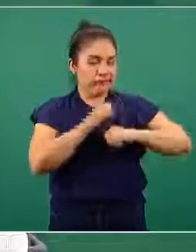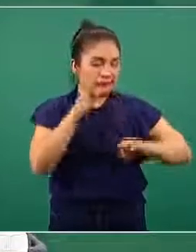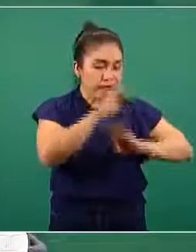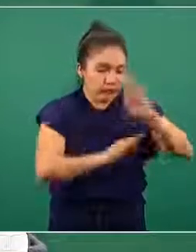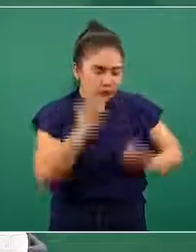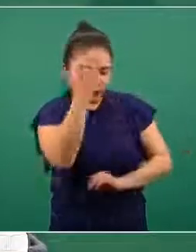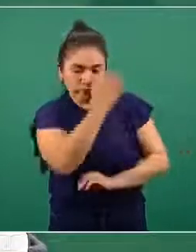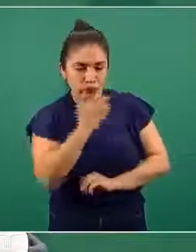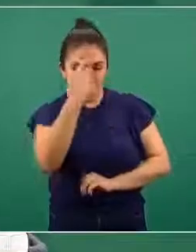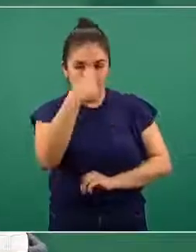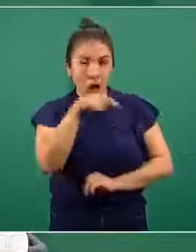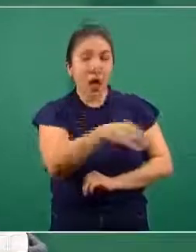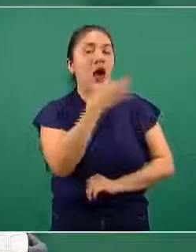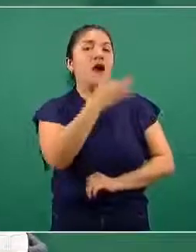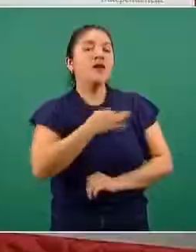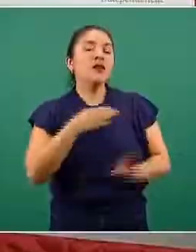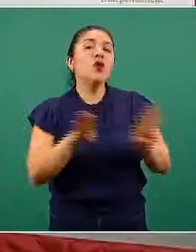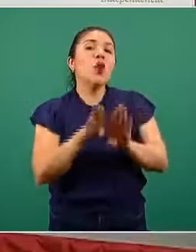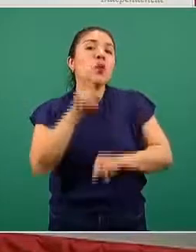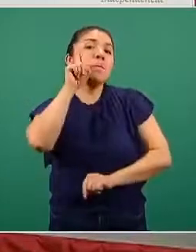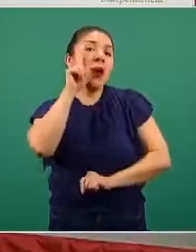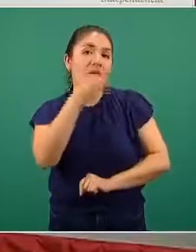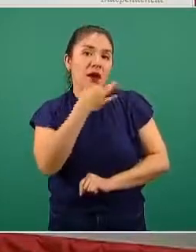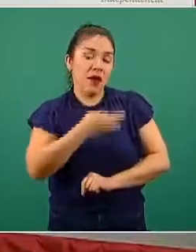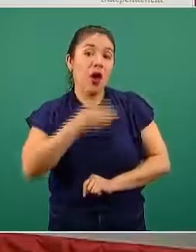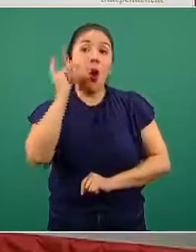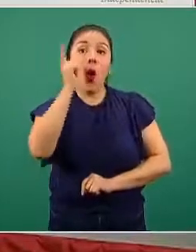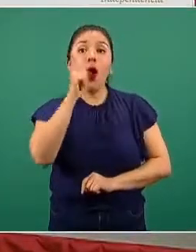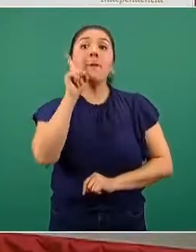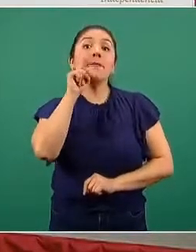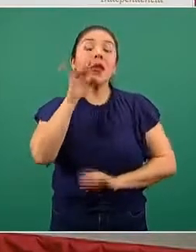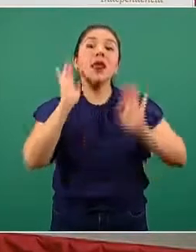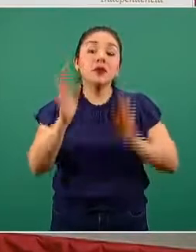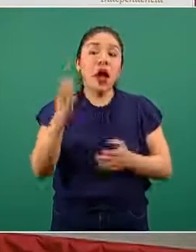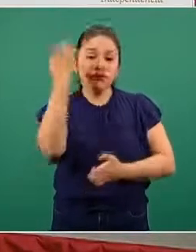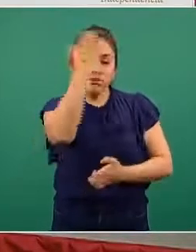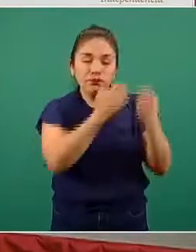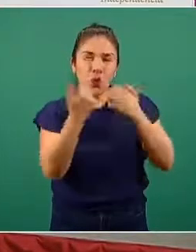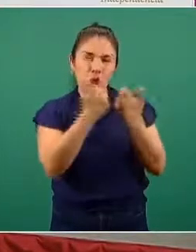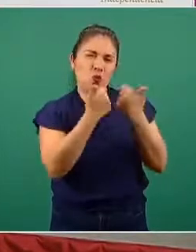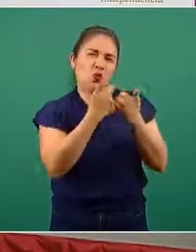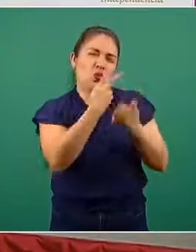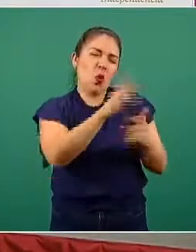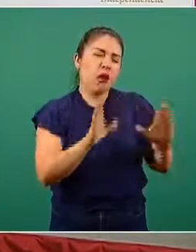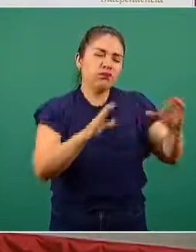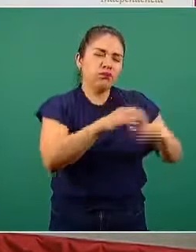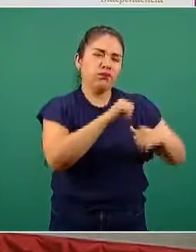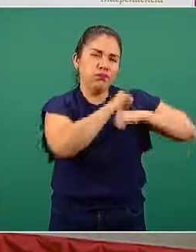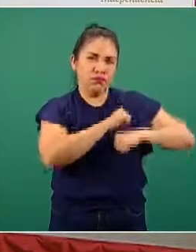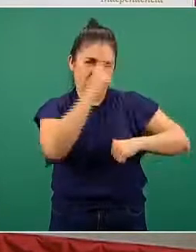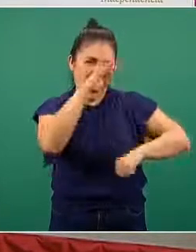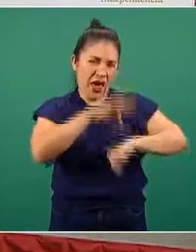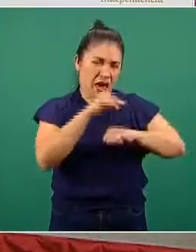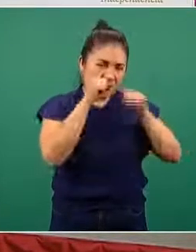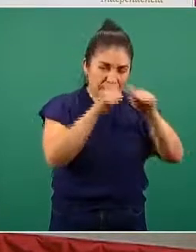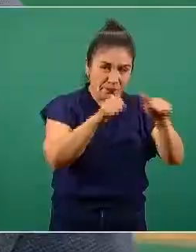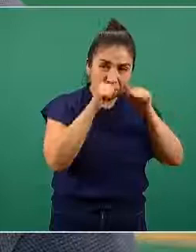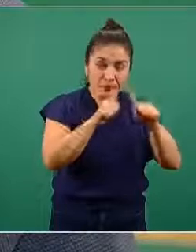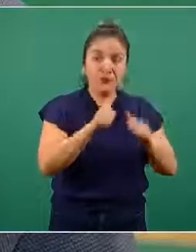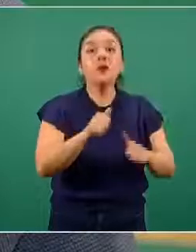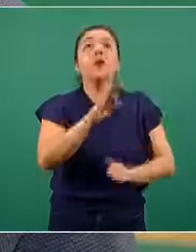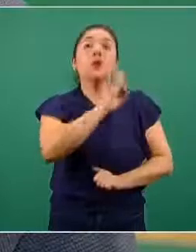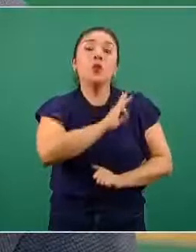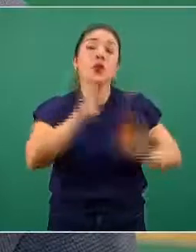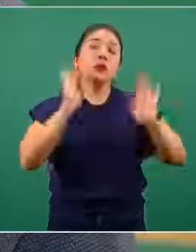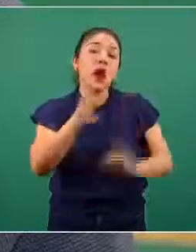dar la parte el día de mañana. Entonces esperemos que mañana lo valoren el grupo de médicos que están a cargo del señor presidente y